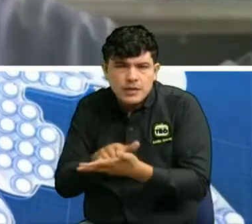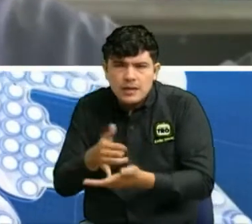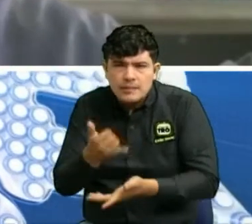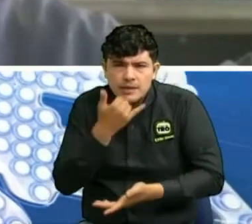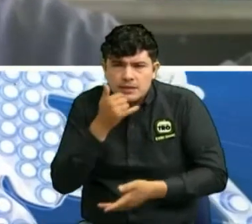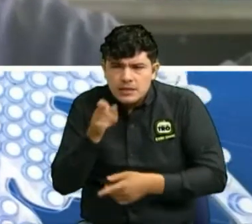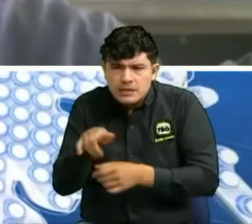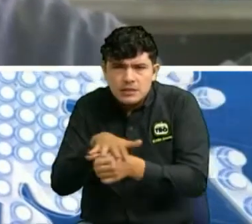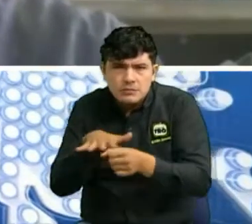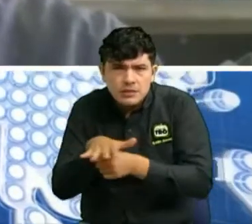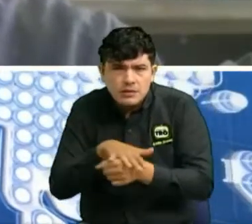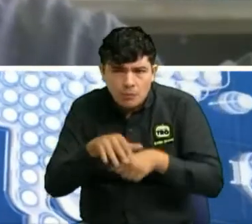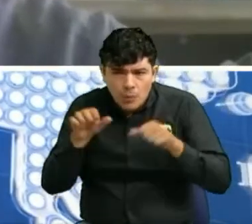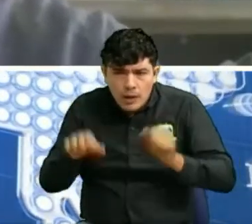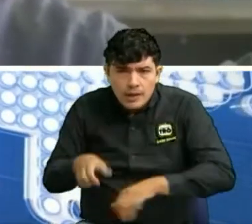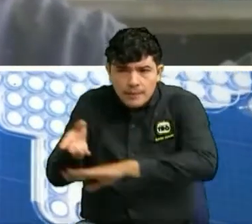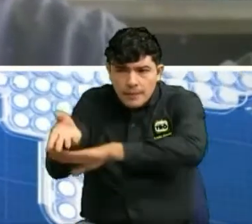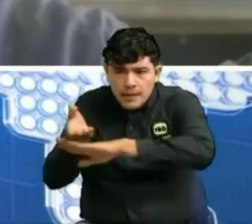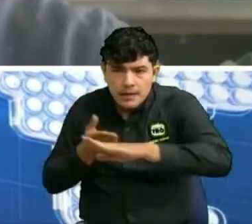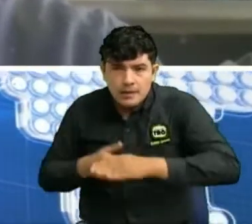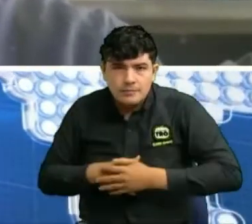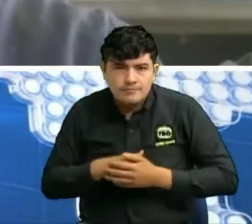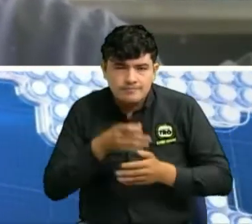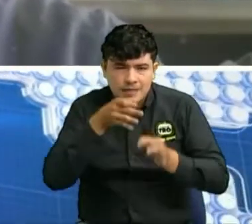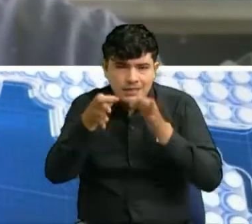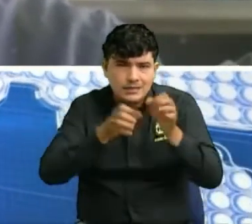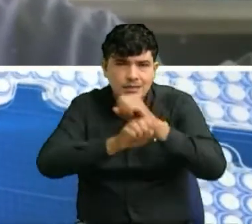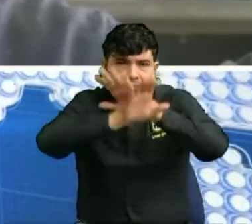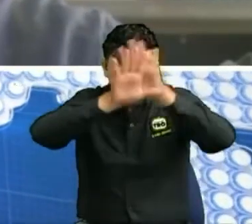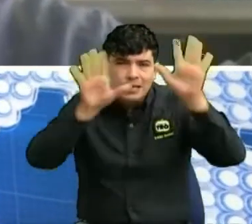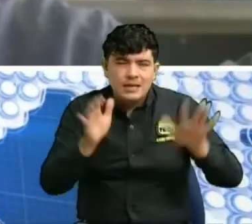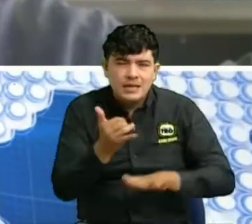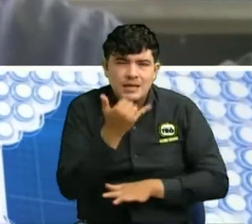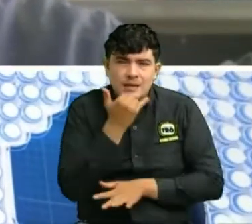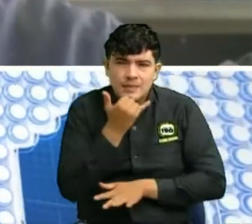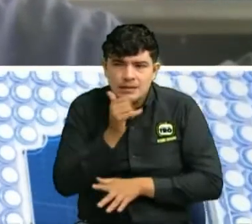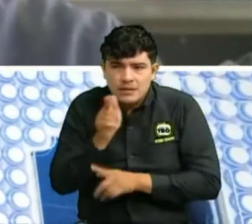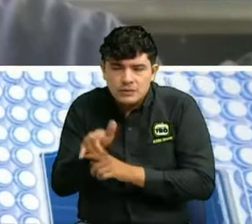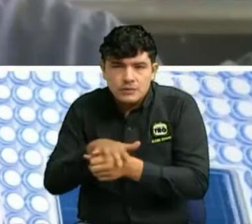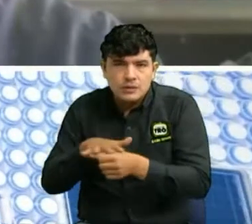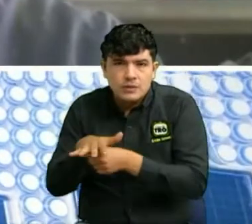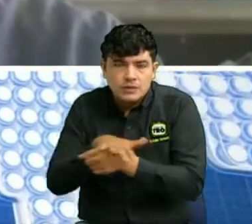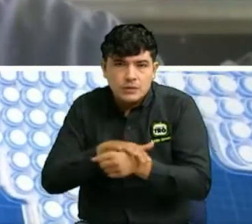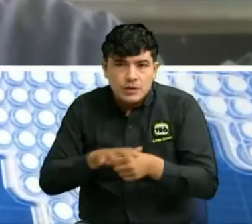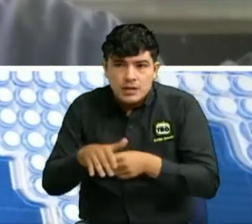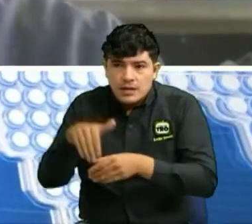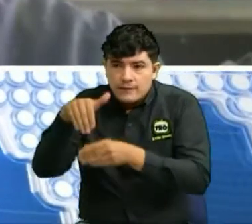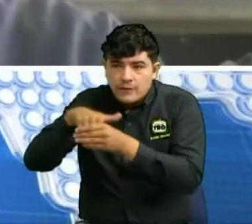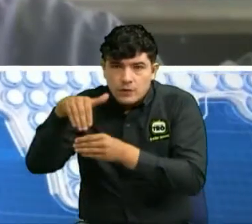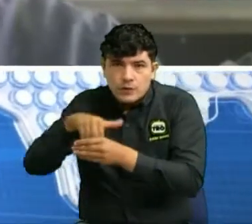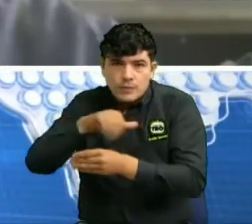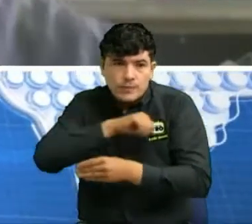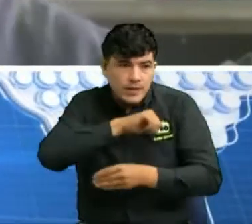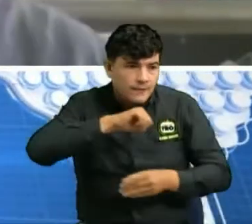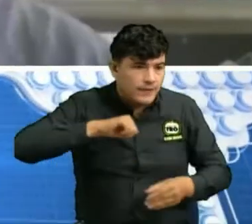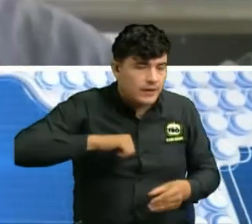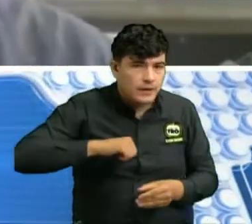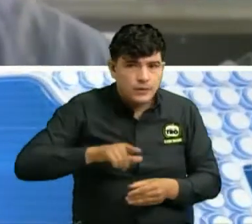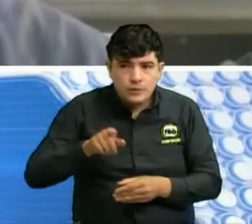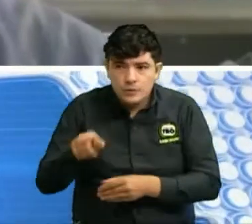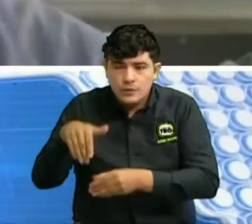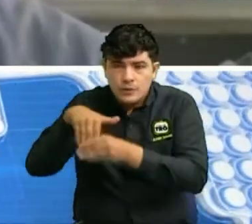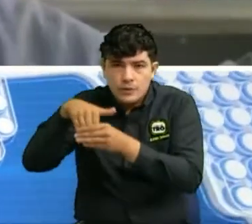¿Se pueden reclamar? Hagamos los dos escenarios. ¿Qué ocurre en los fondos privados y qué ocurre en